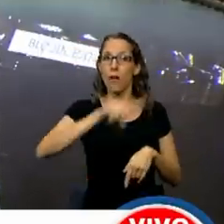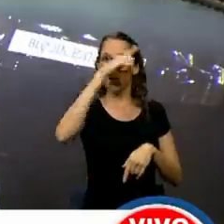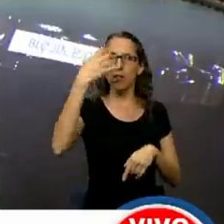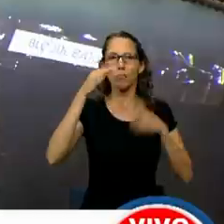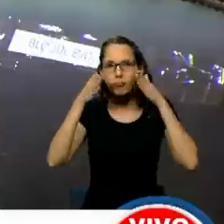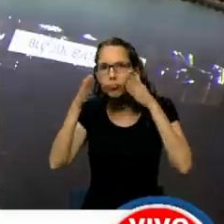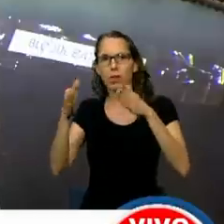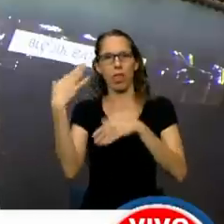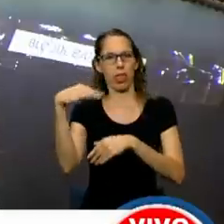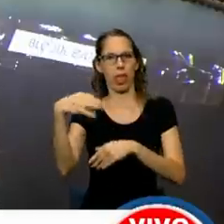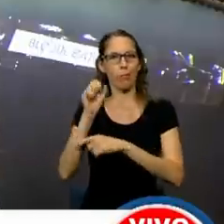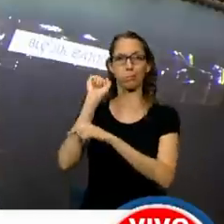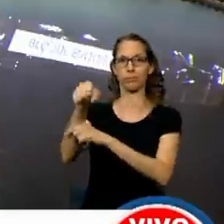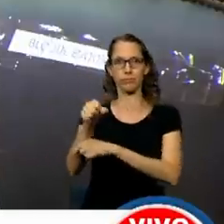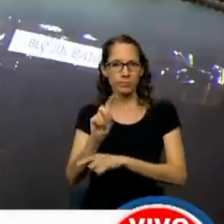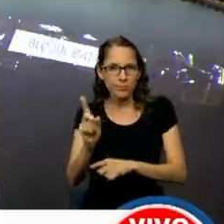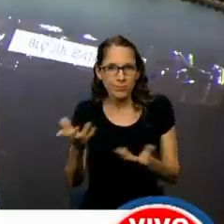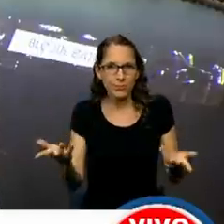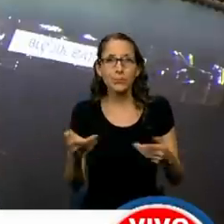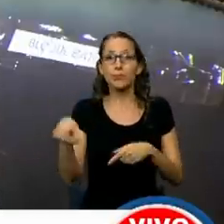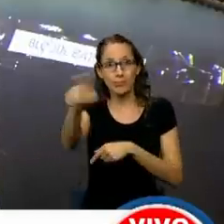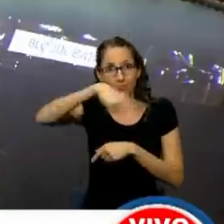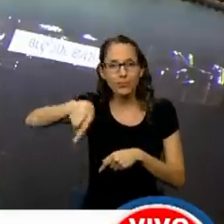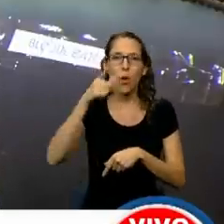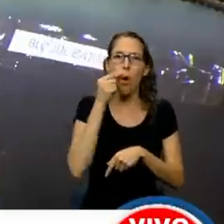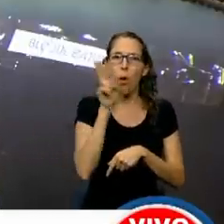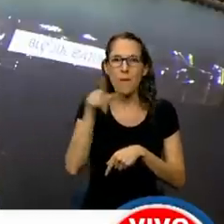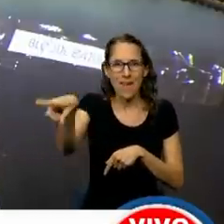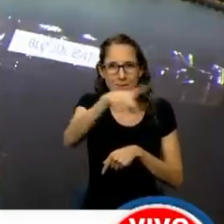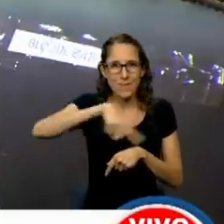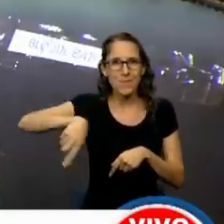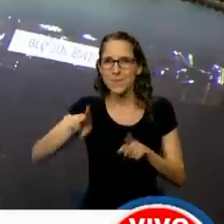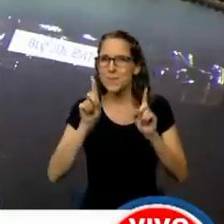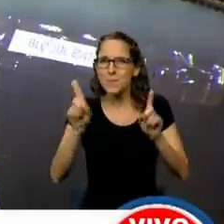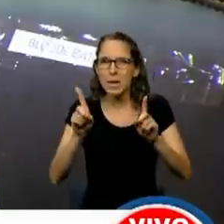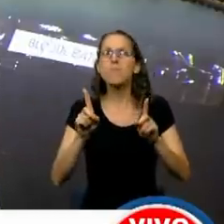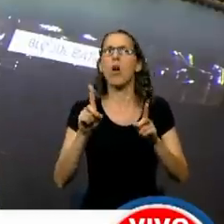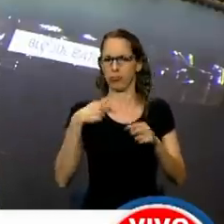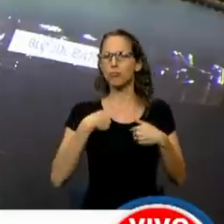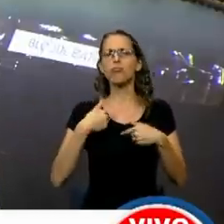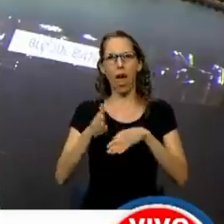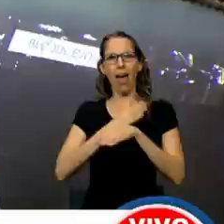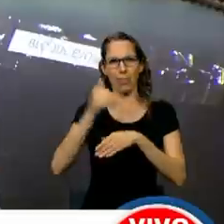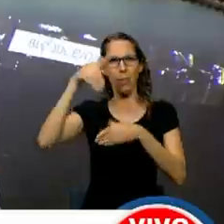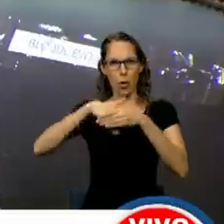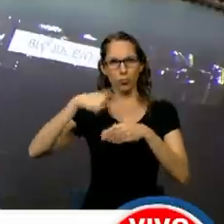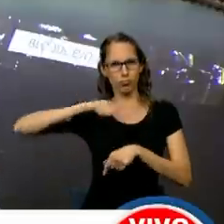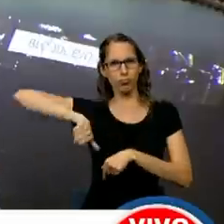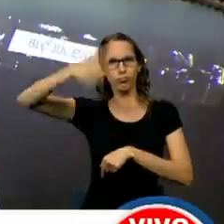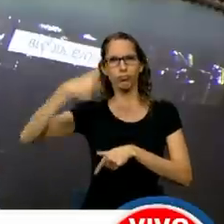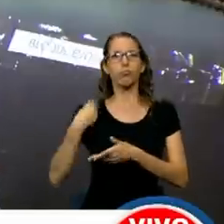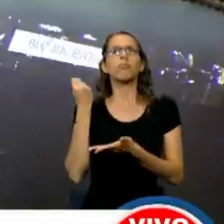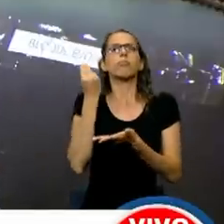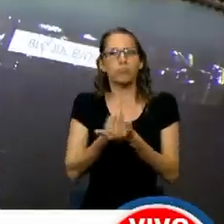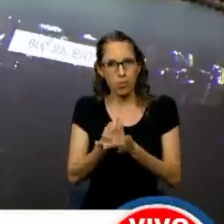darle la espalda y es por esos hombres y por esas mujeres por el compromiso que asumen con ellos y por estos